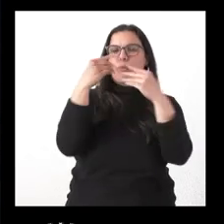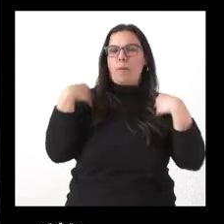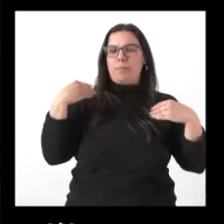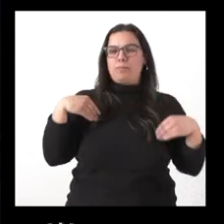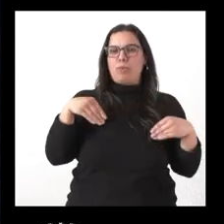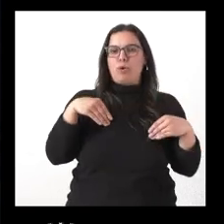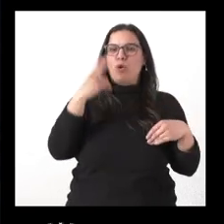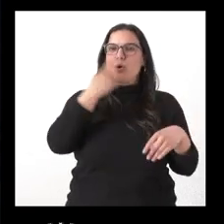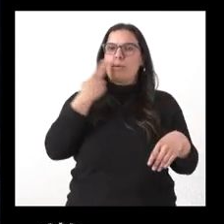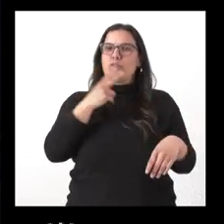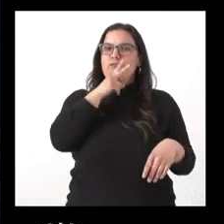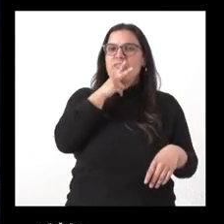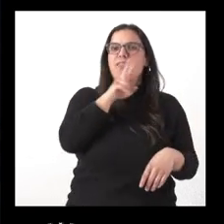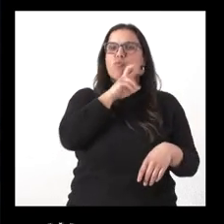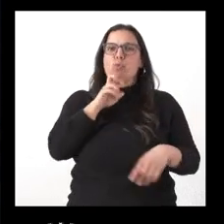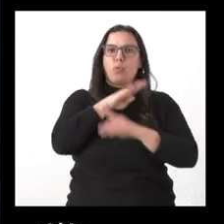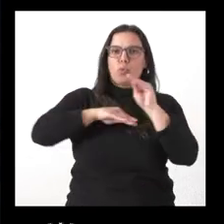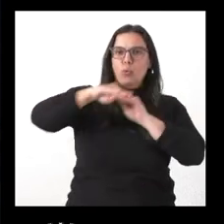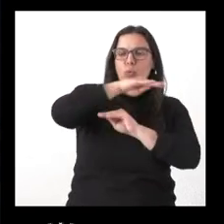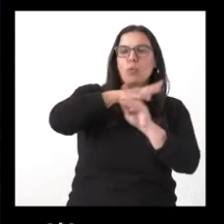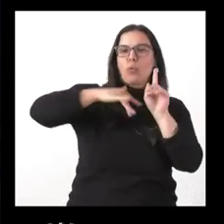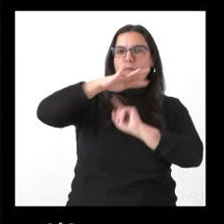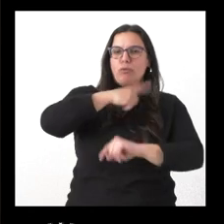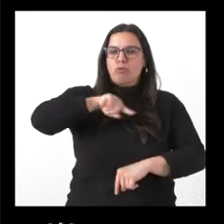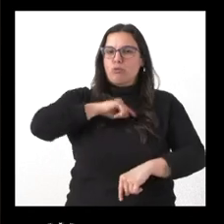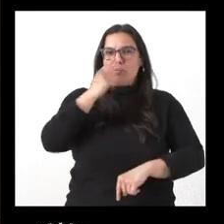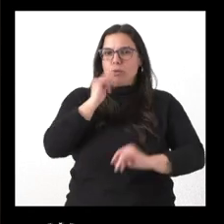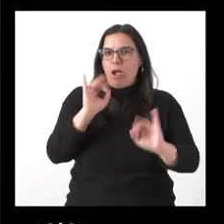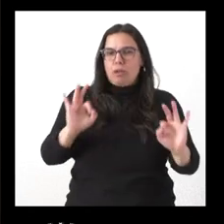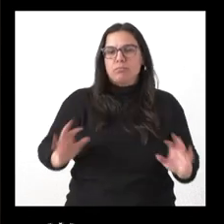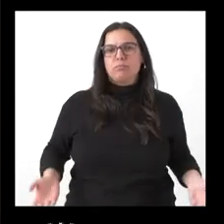compromiso verde que estamos claramente implicados